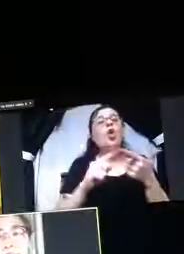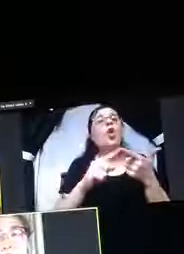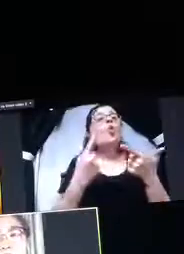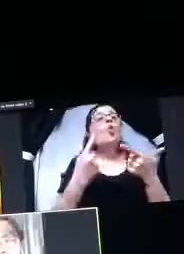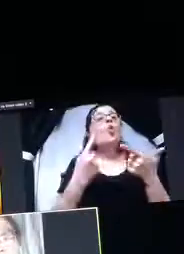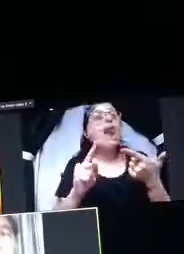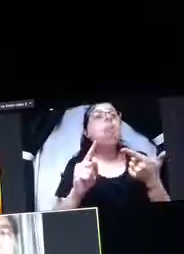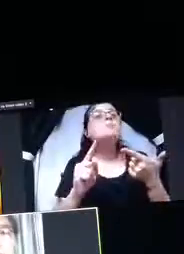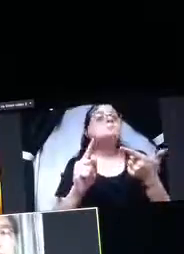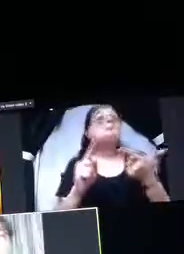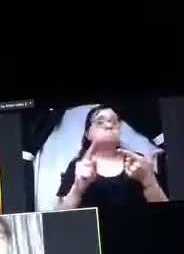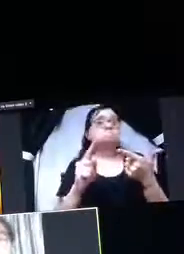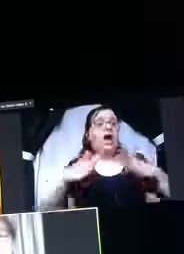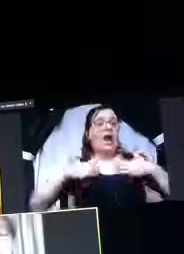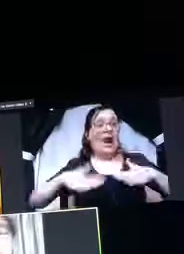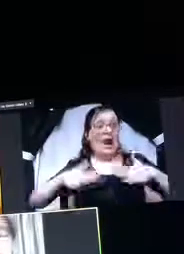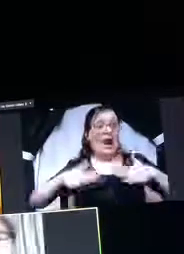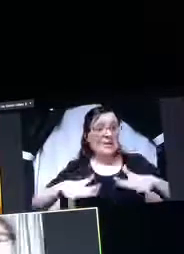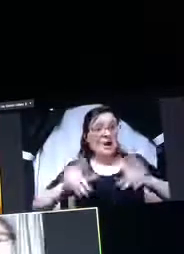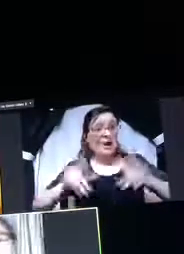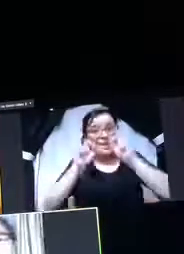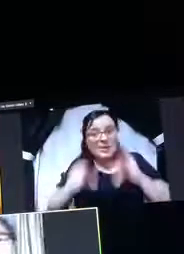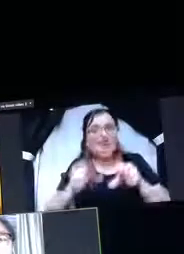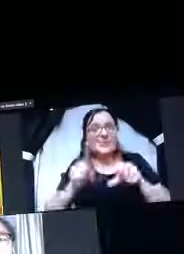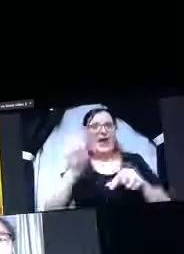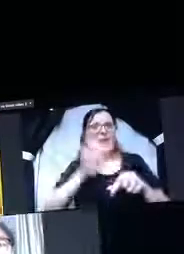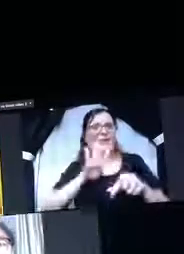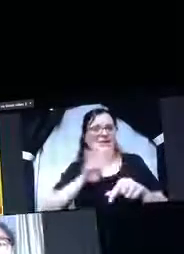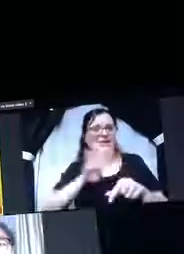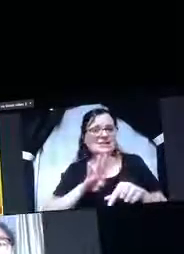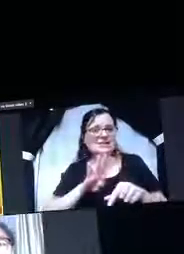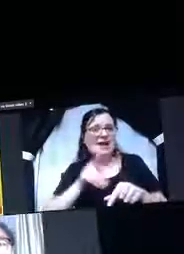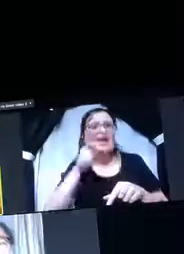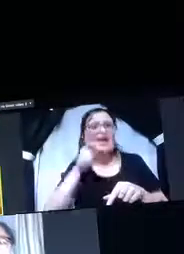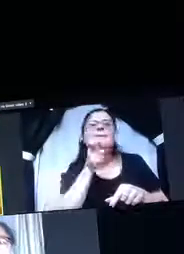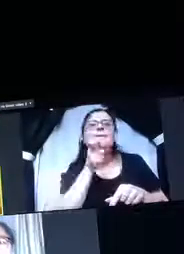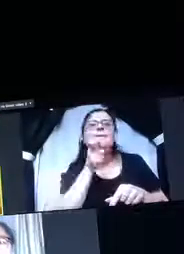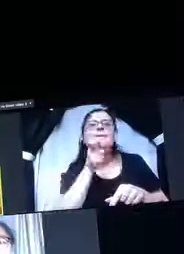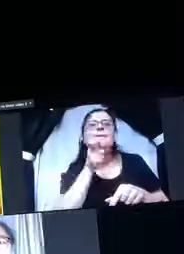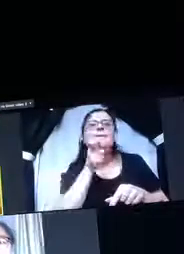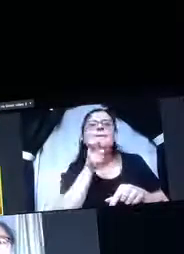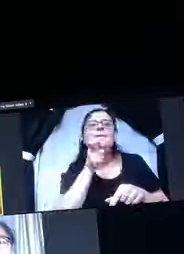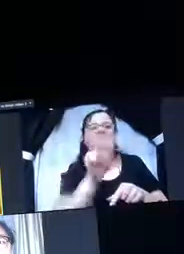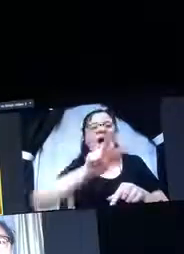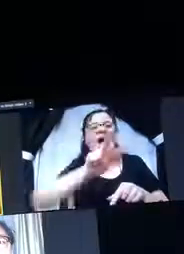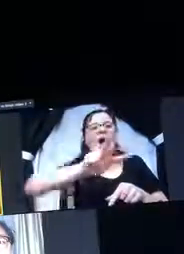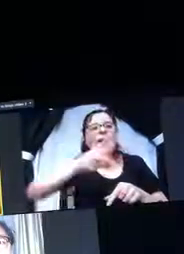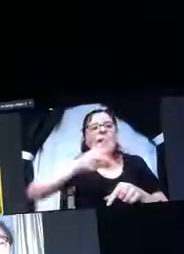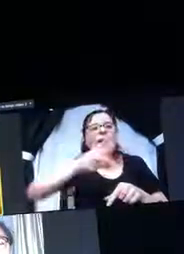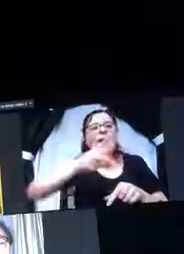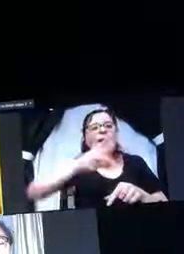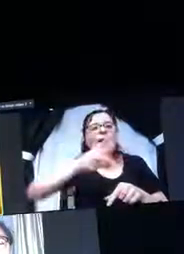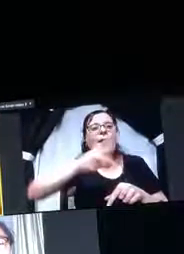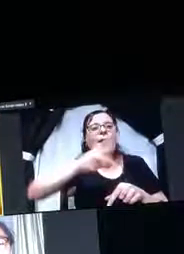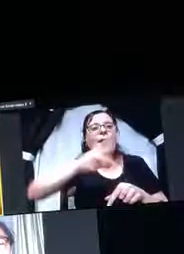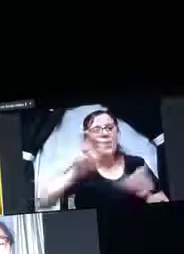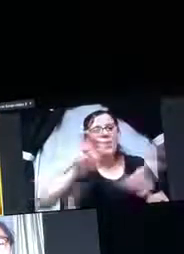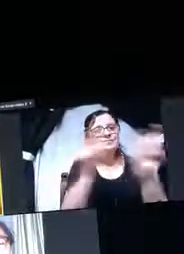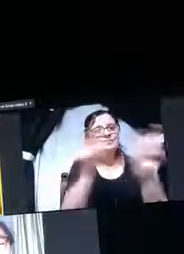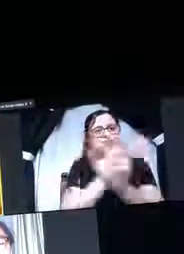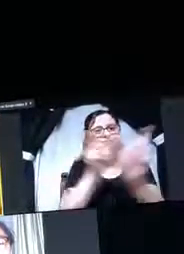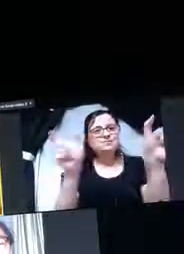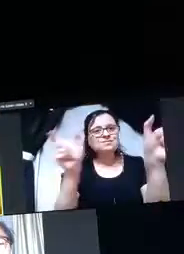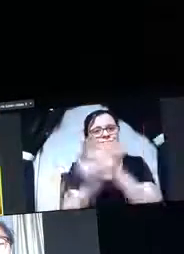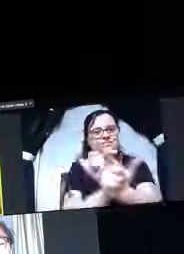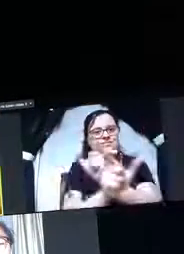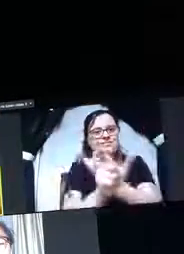amarilla. ¿Sí? Claro. Esa ambigüedad está planteada desde la relación sintáctica de los elementos